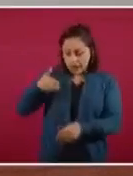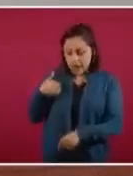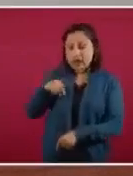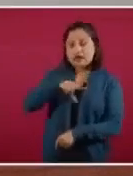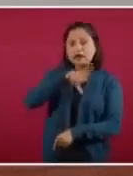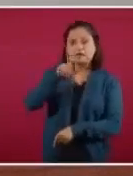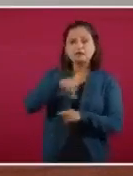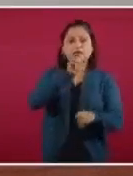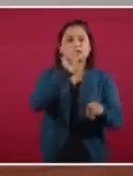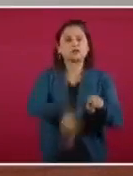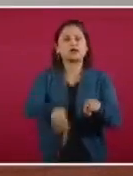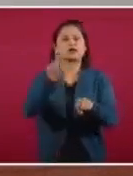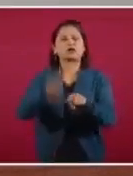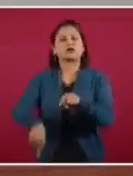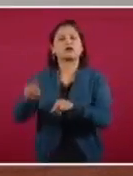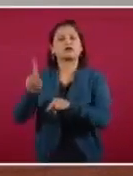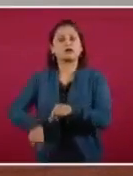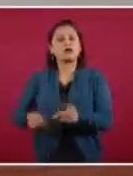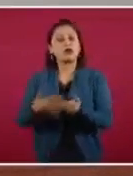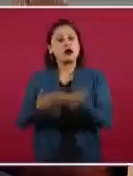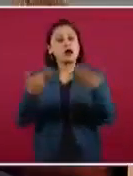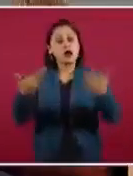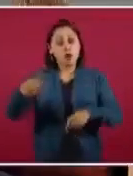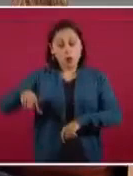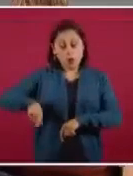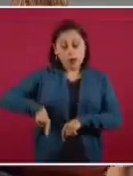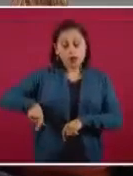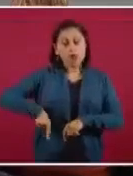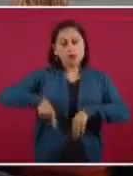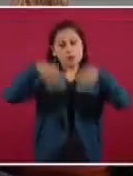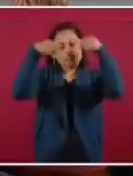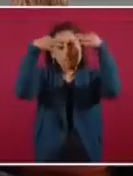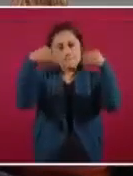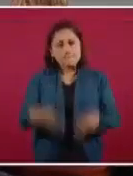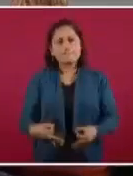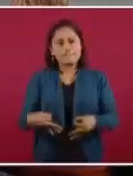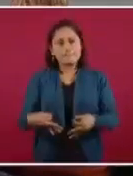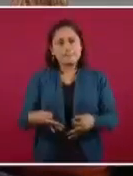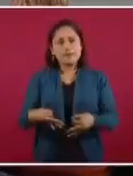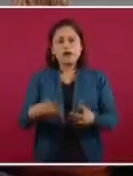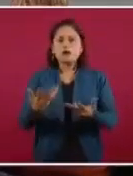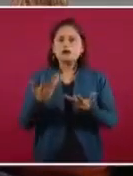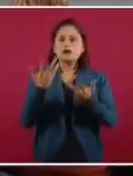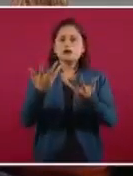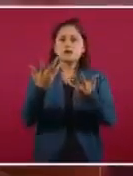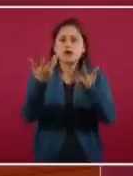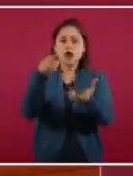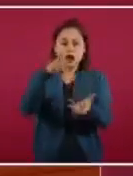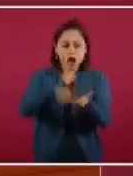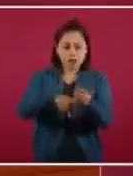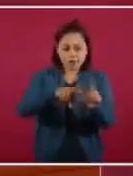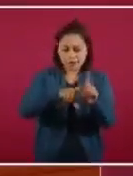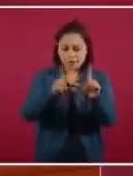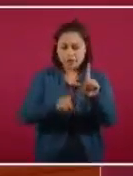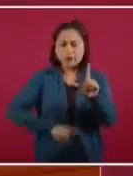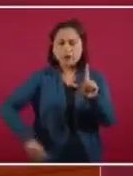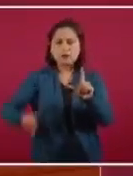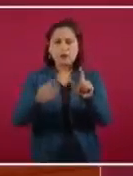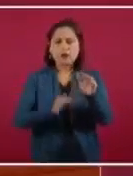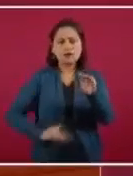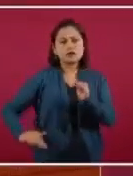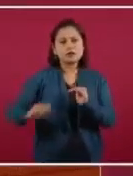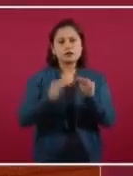desactivarlas. Tenemos un gobierno que genuinamente aspira a hacer de este país un lugar con igualdad